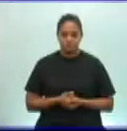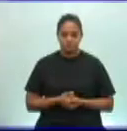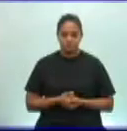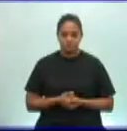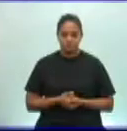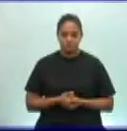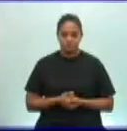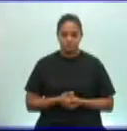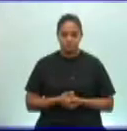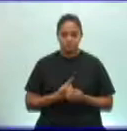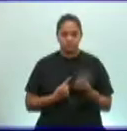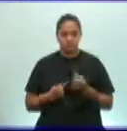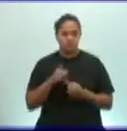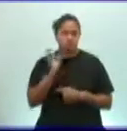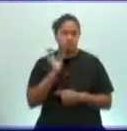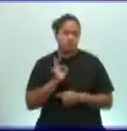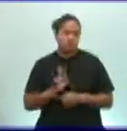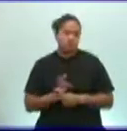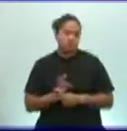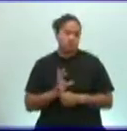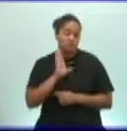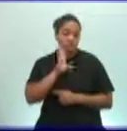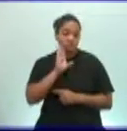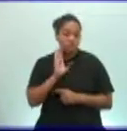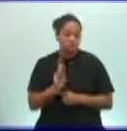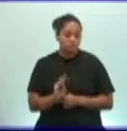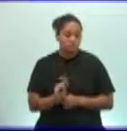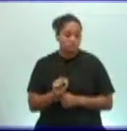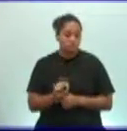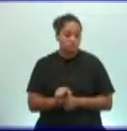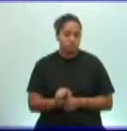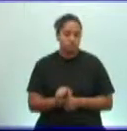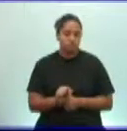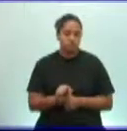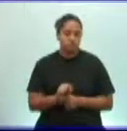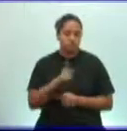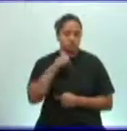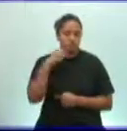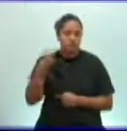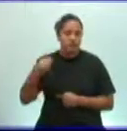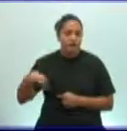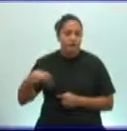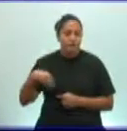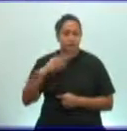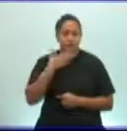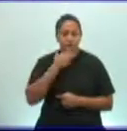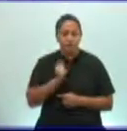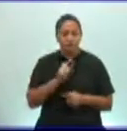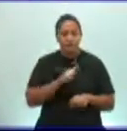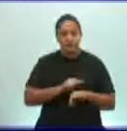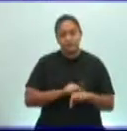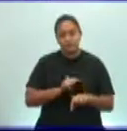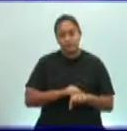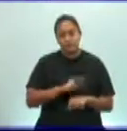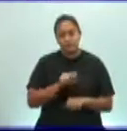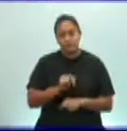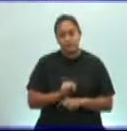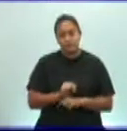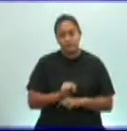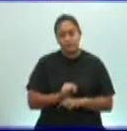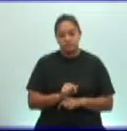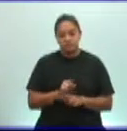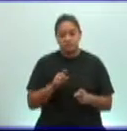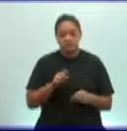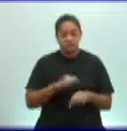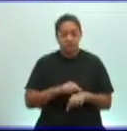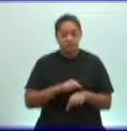Algo que siempre le estamos sugiriendo es aprovechar bien el tiempo. En estos momentos en que se impone nuestra